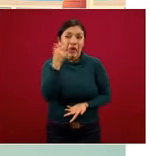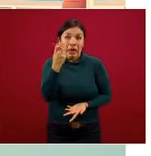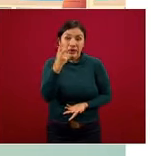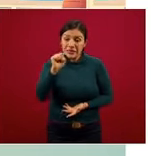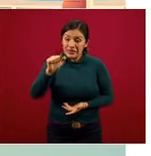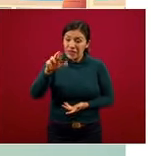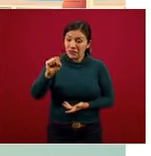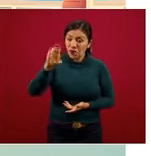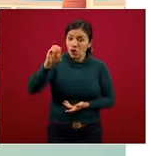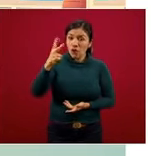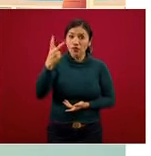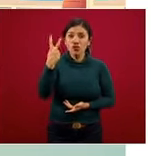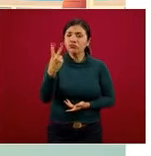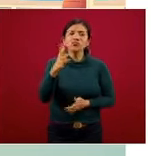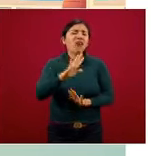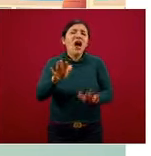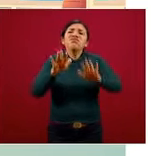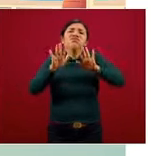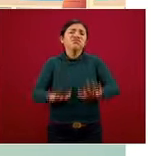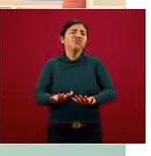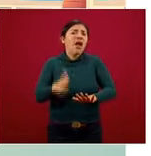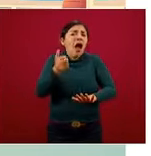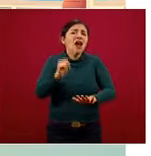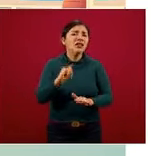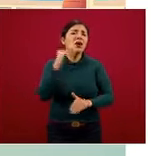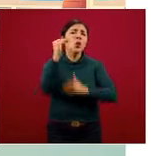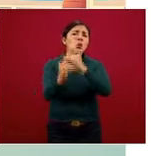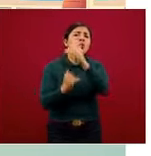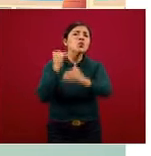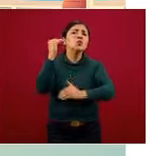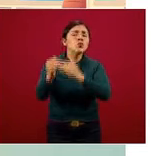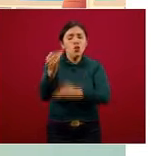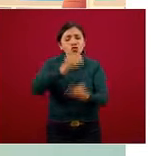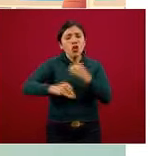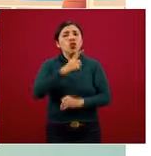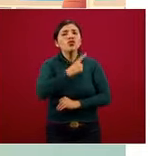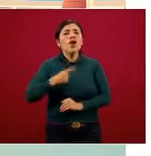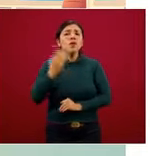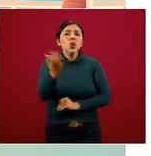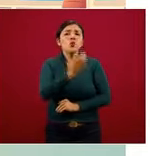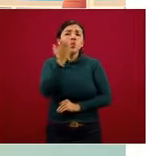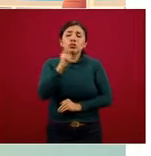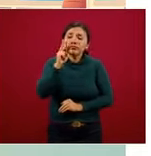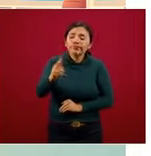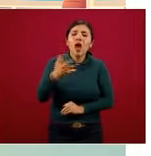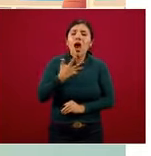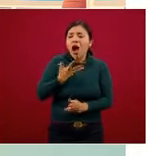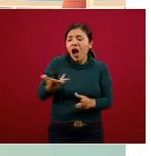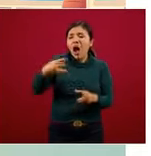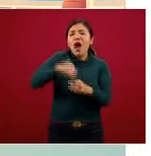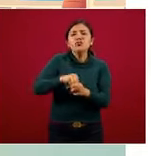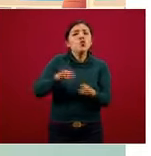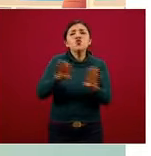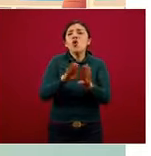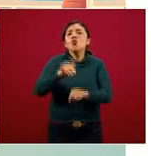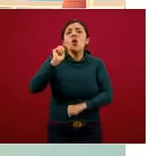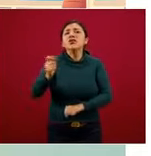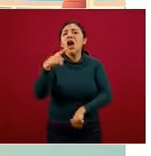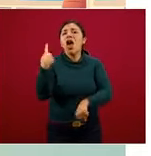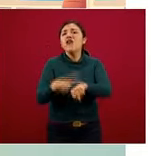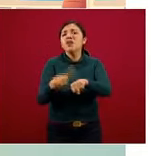llegó seguramente para quedarse, para adaptarse y para que nosotros nos adaptemos a él como una nueva enfermedad, así como